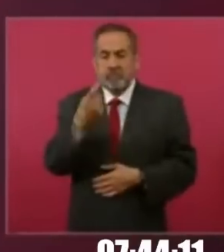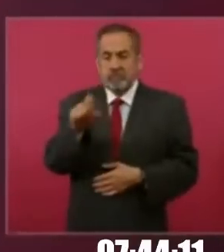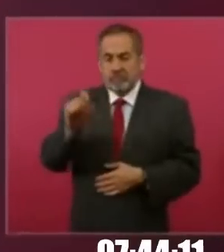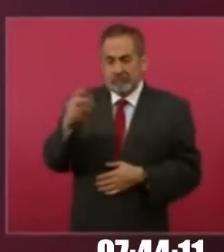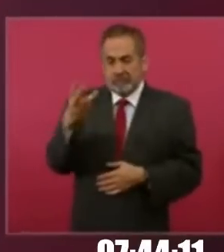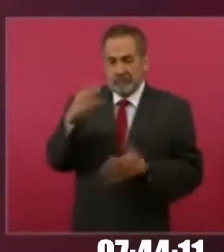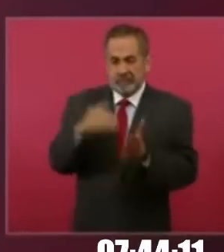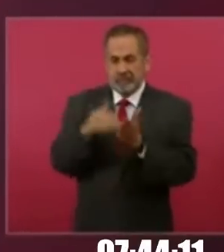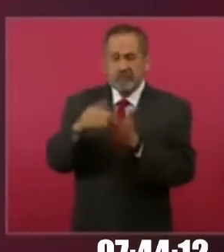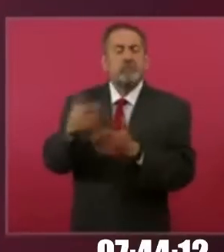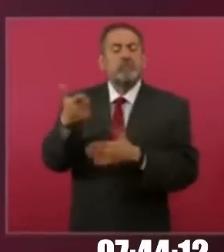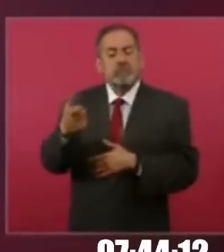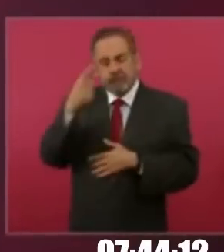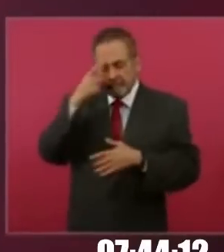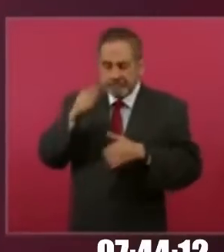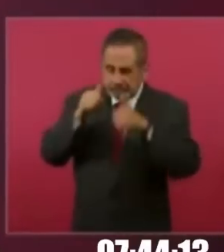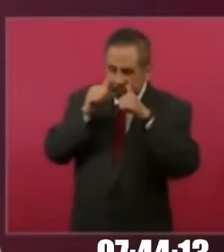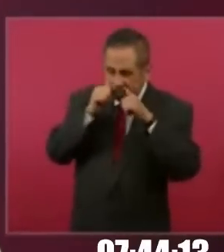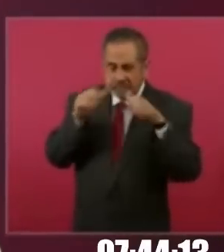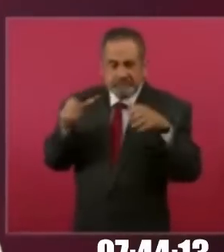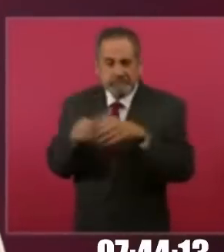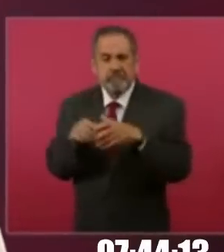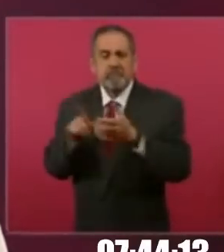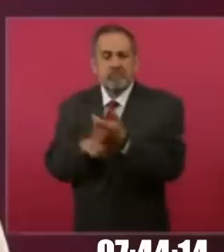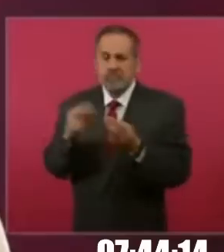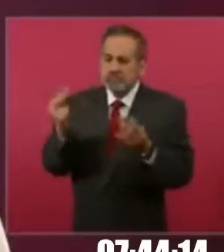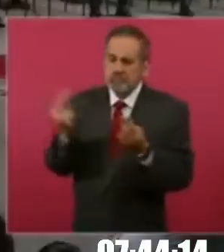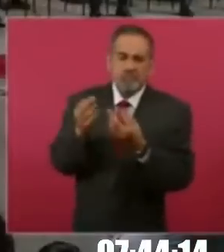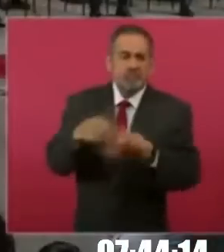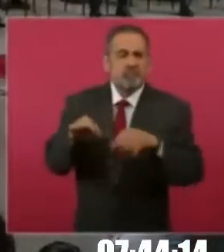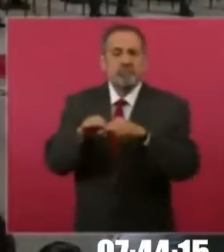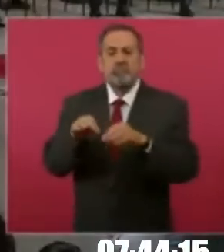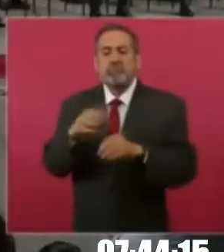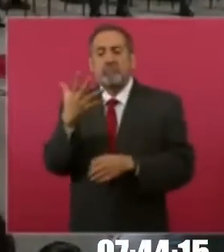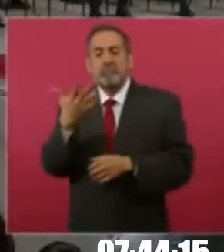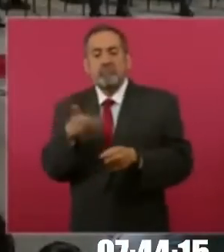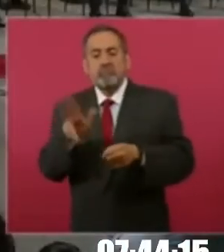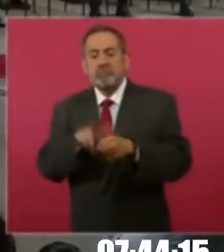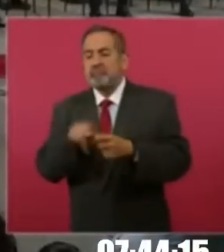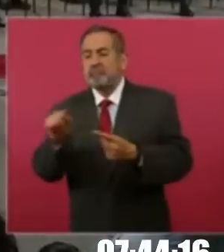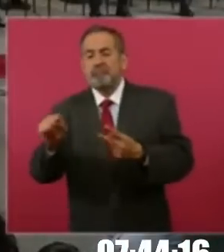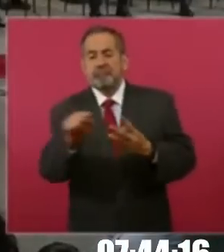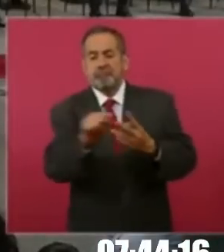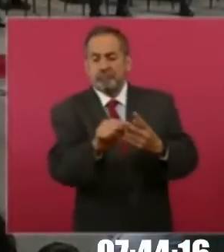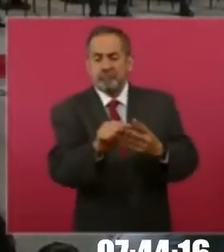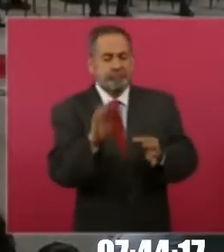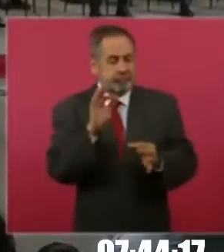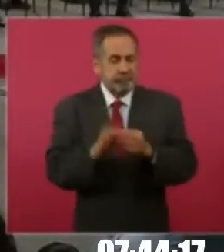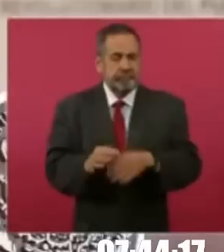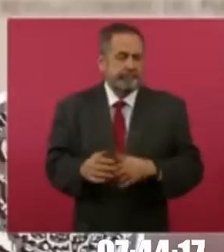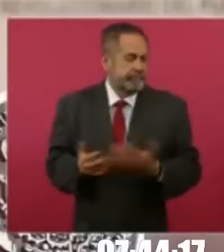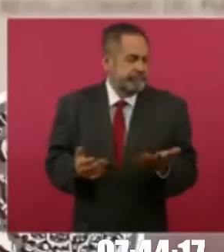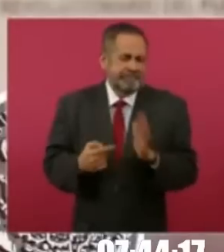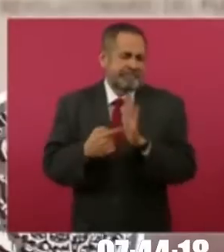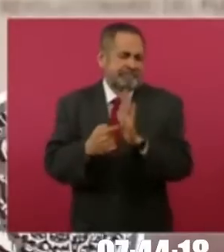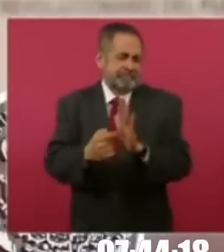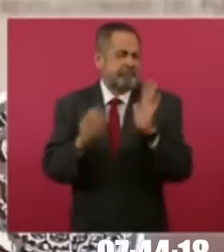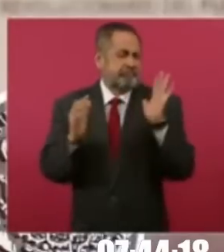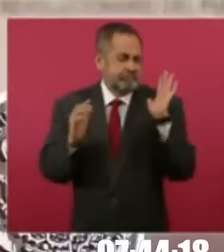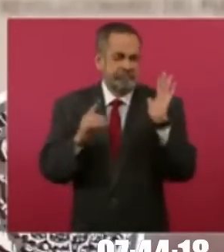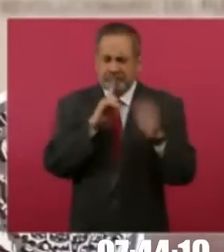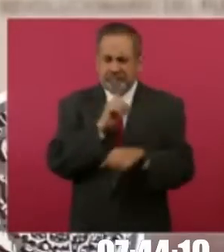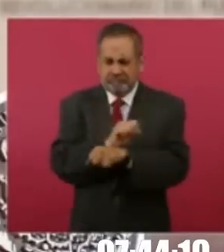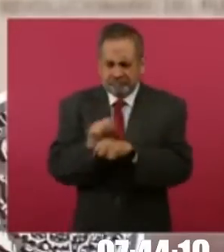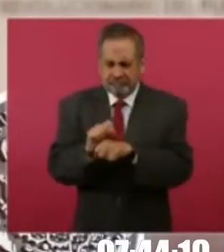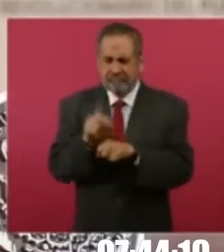millones de pesos para atender las necesidades más urgentes en cinco hospitales esto es solo una muestra chiquita de lo que